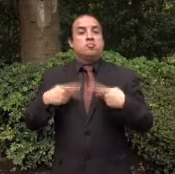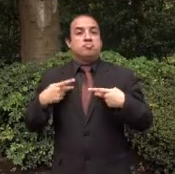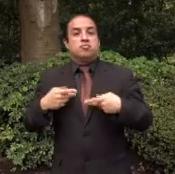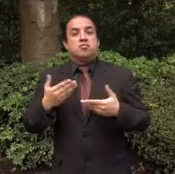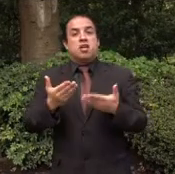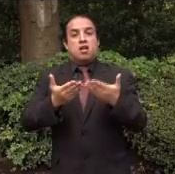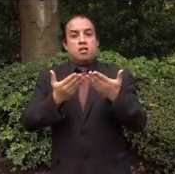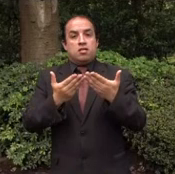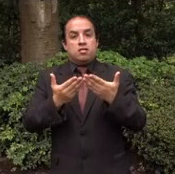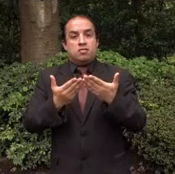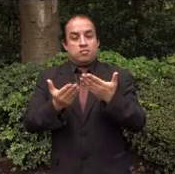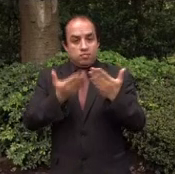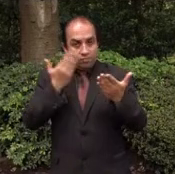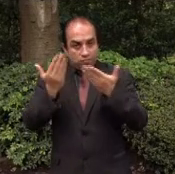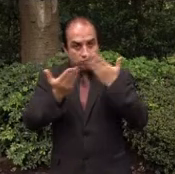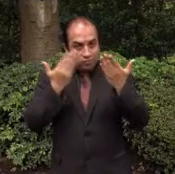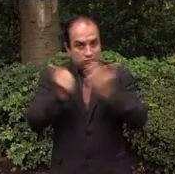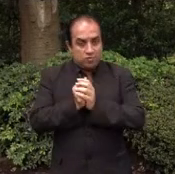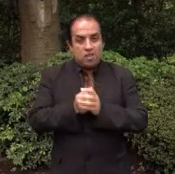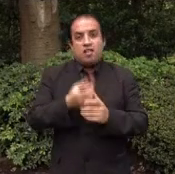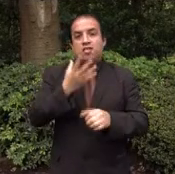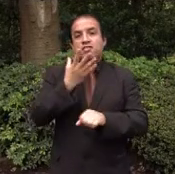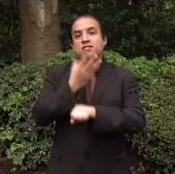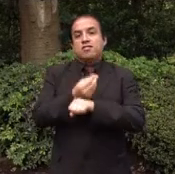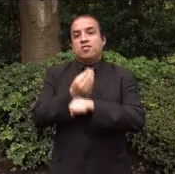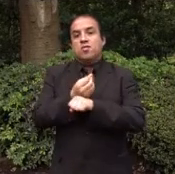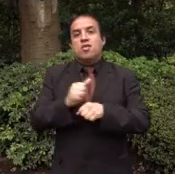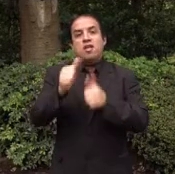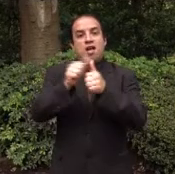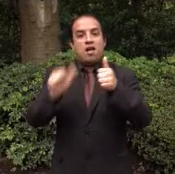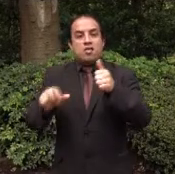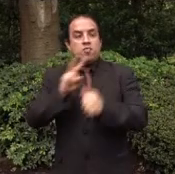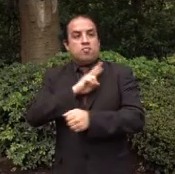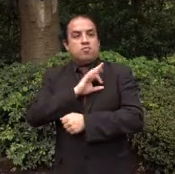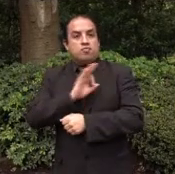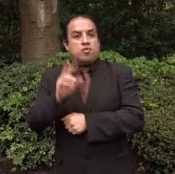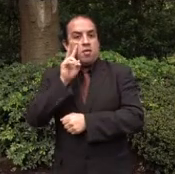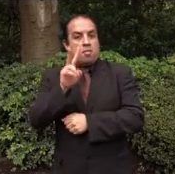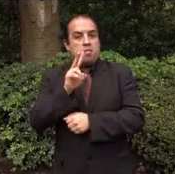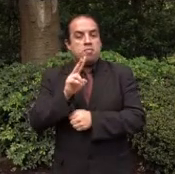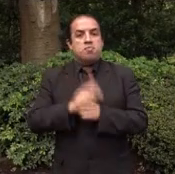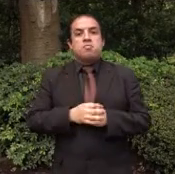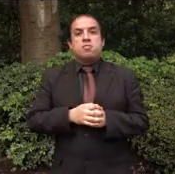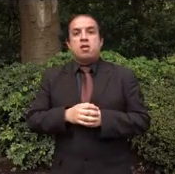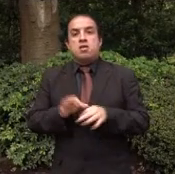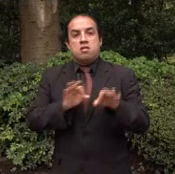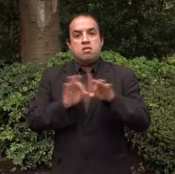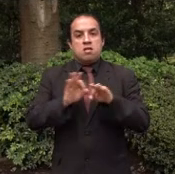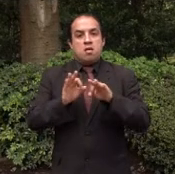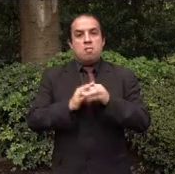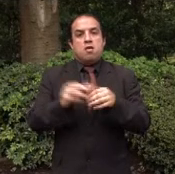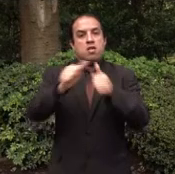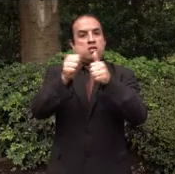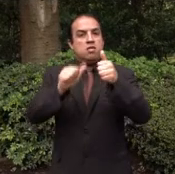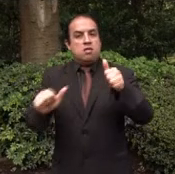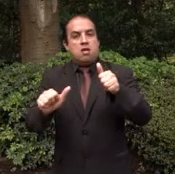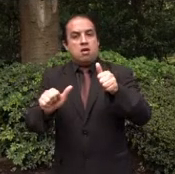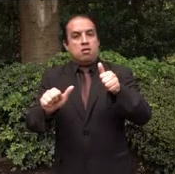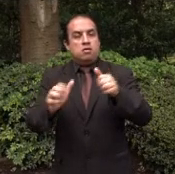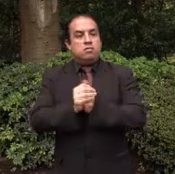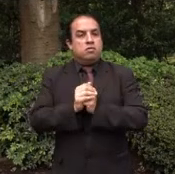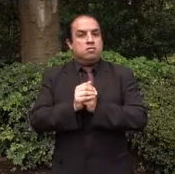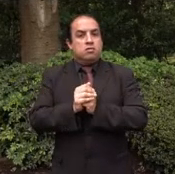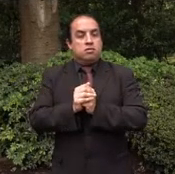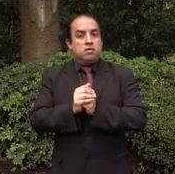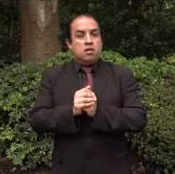de arte, podrán ver de una manera mucho más cercana las obras que conforman las colecciones